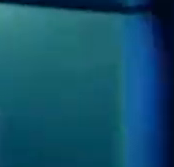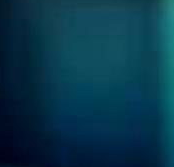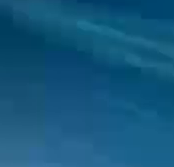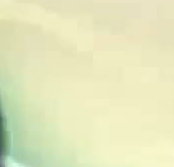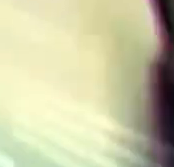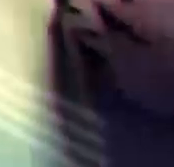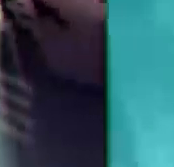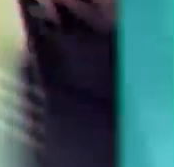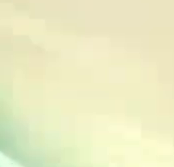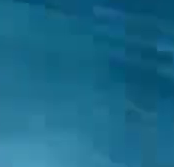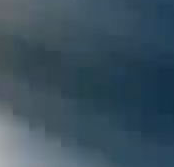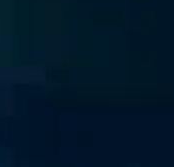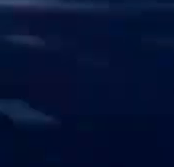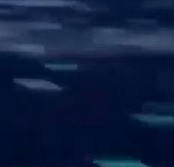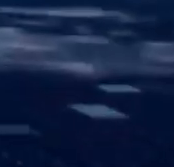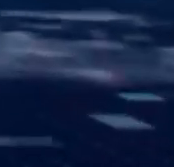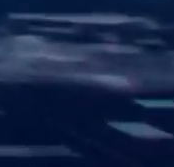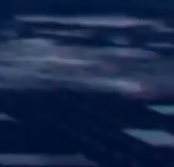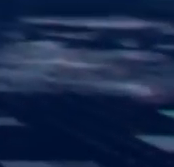Música